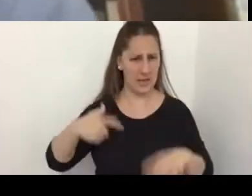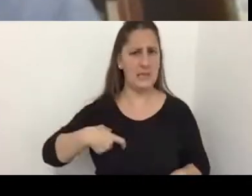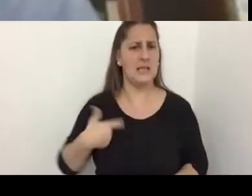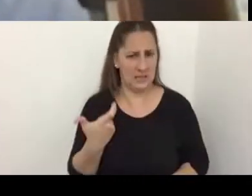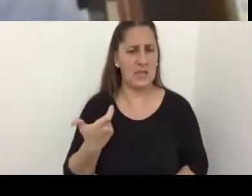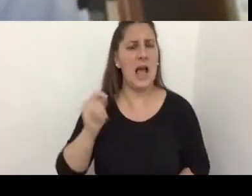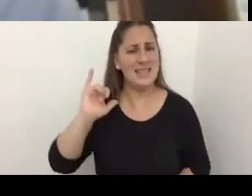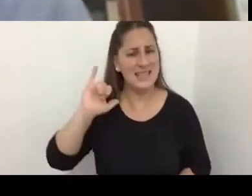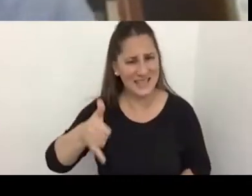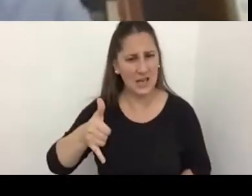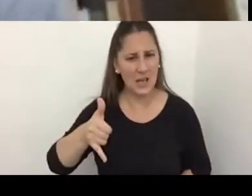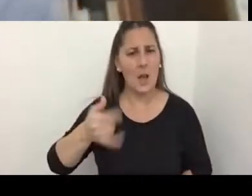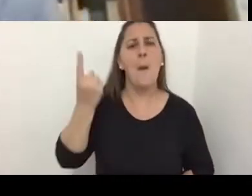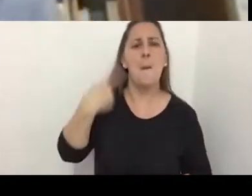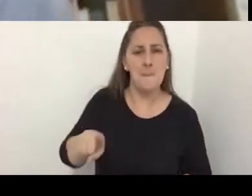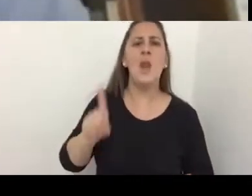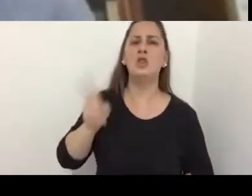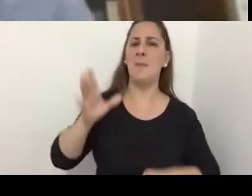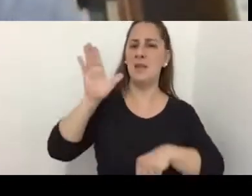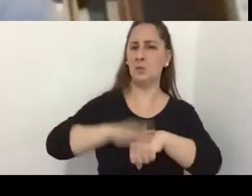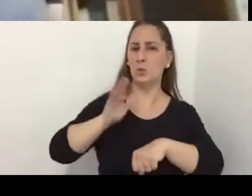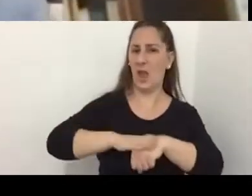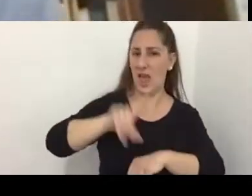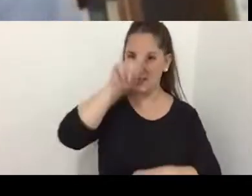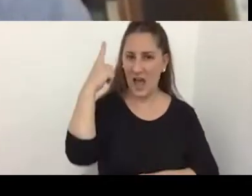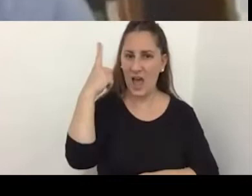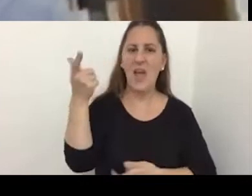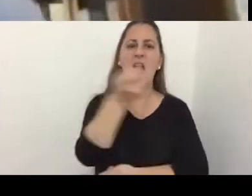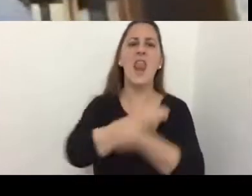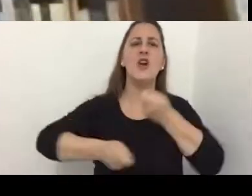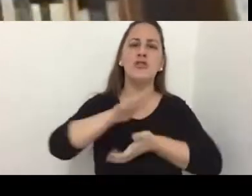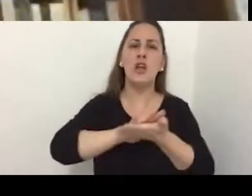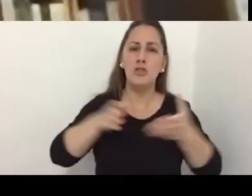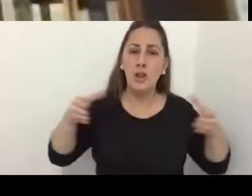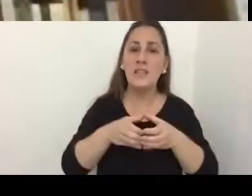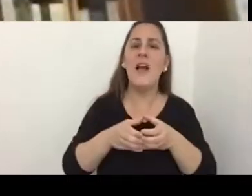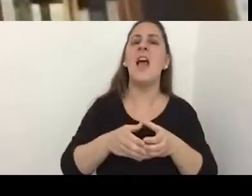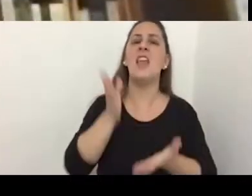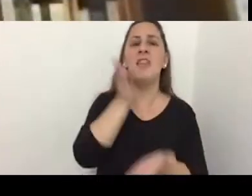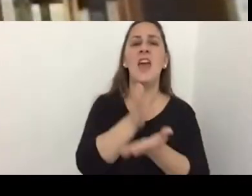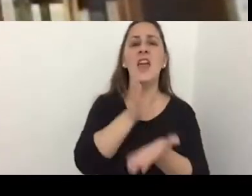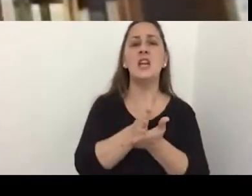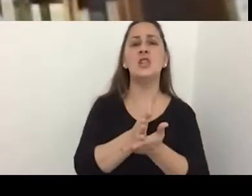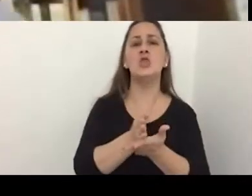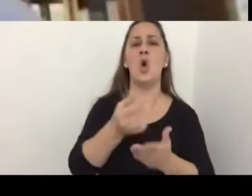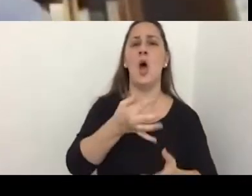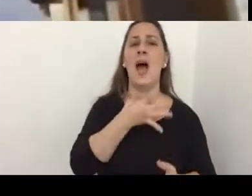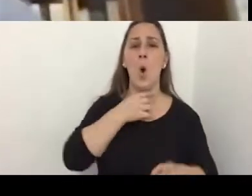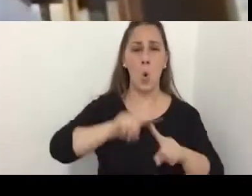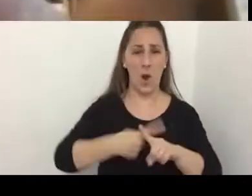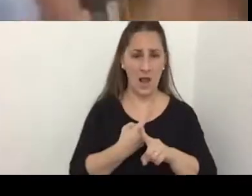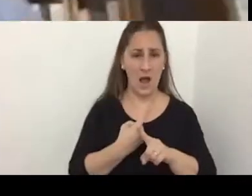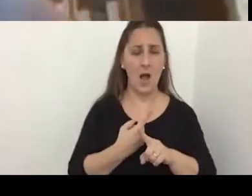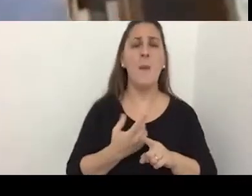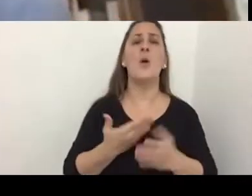pero también es necesaria la tutela estatal, la negociación colectiva y el derecho a huelga. Porque la libertad sindical es una